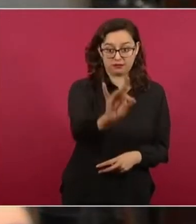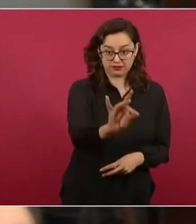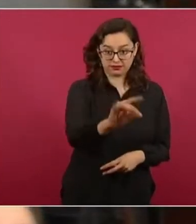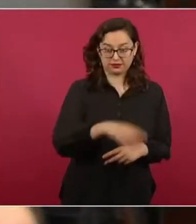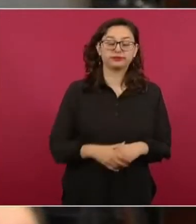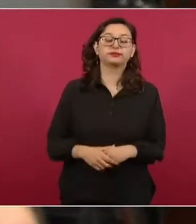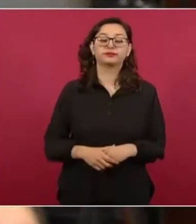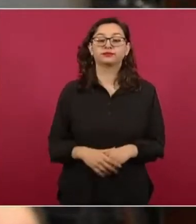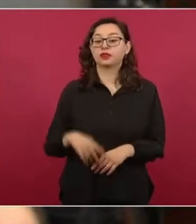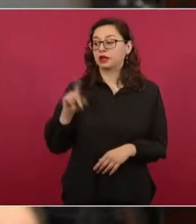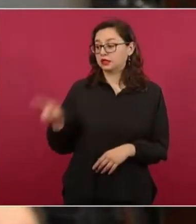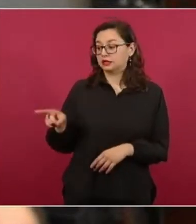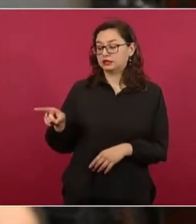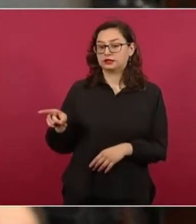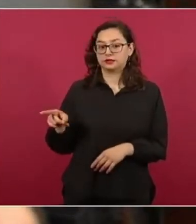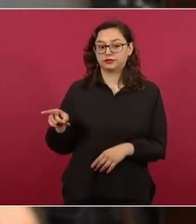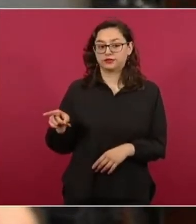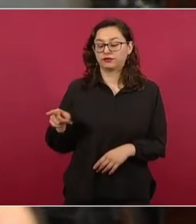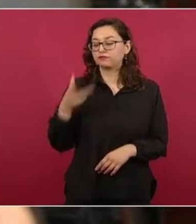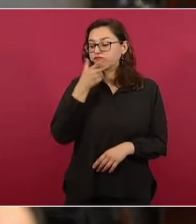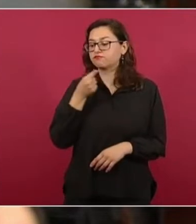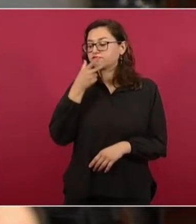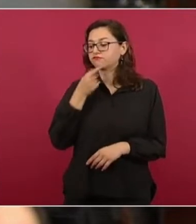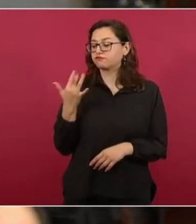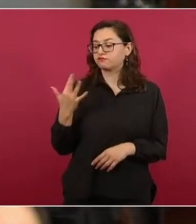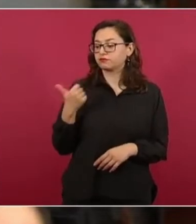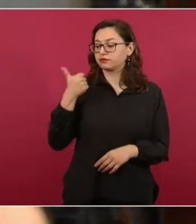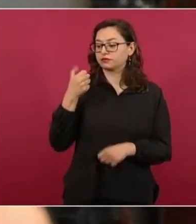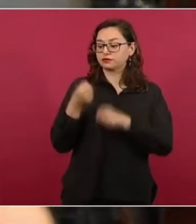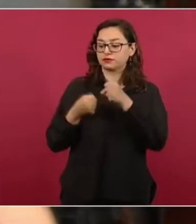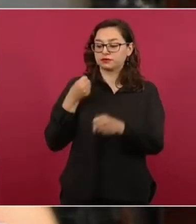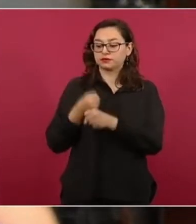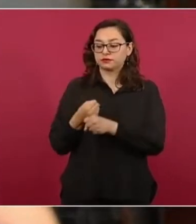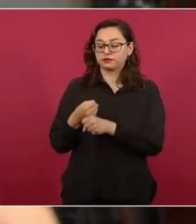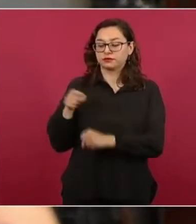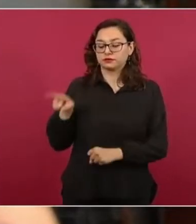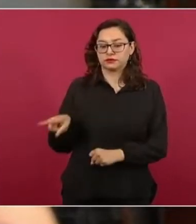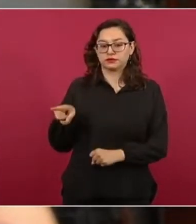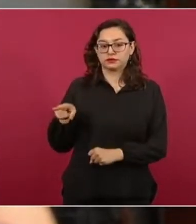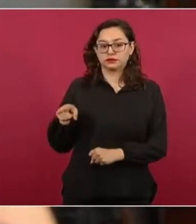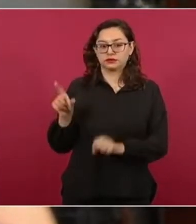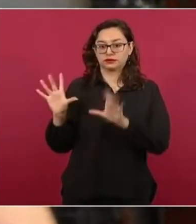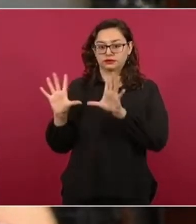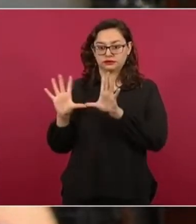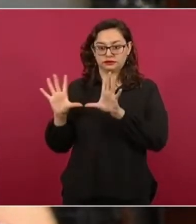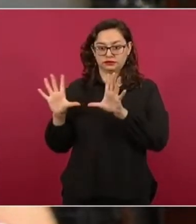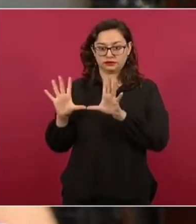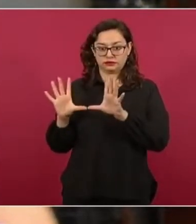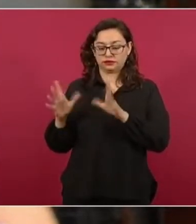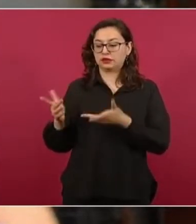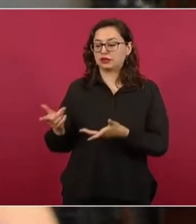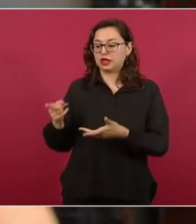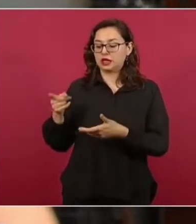ISSSTE Coatzacoalcos masculino, 56 años, que desde octubre trae colgando en la cintura una sonda